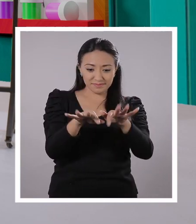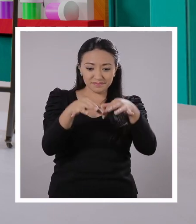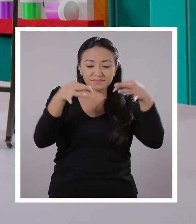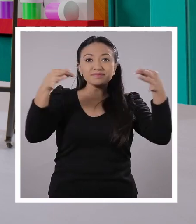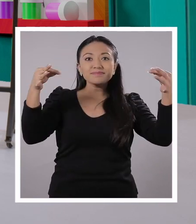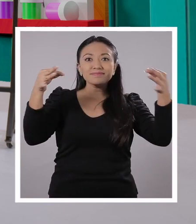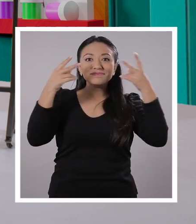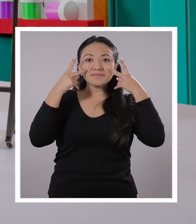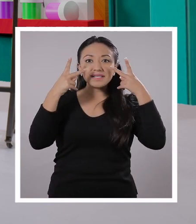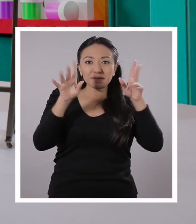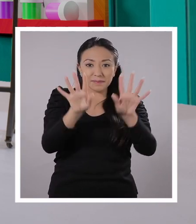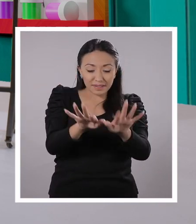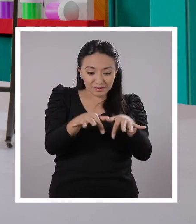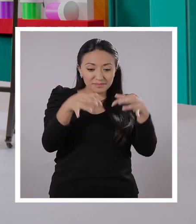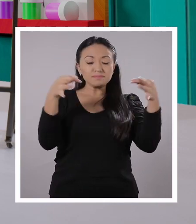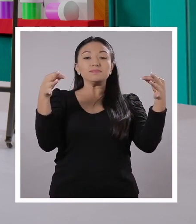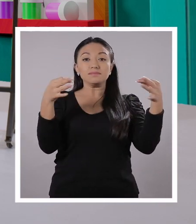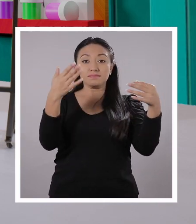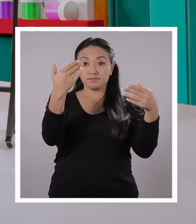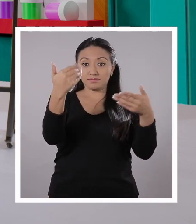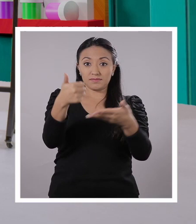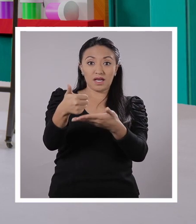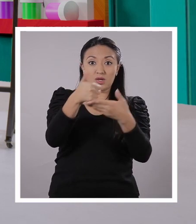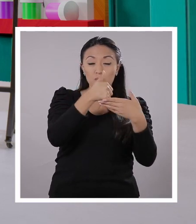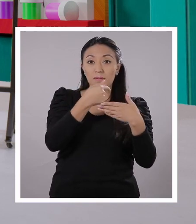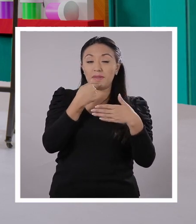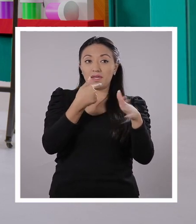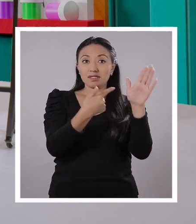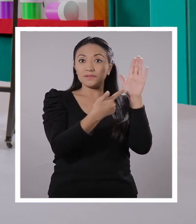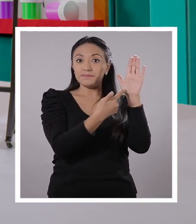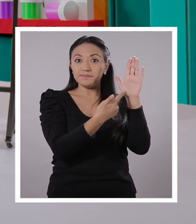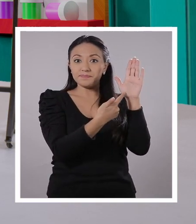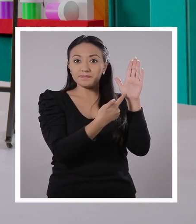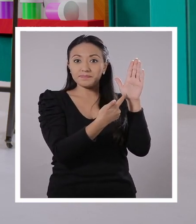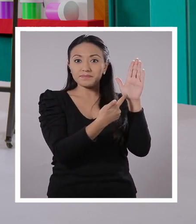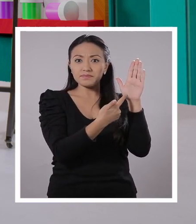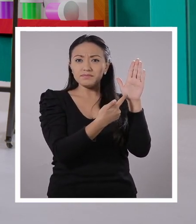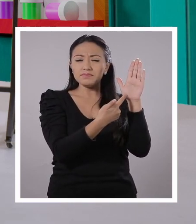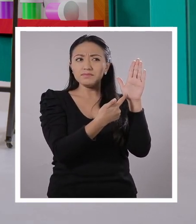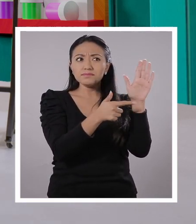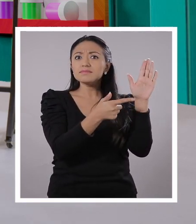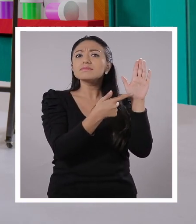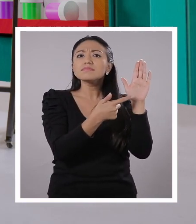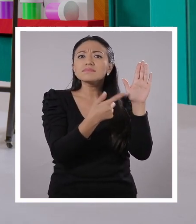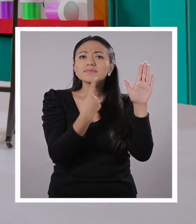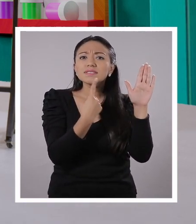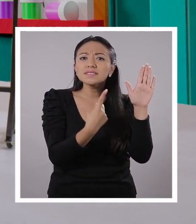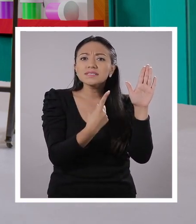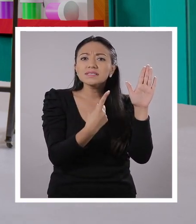Encontré una. A ver, ayúdenme a leer. Esta dice aquí.